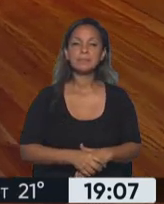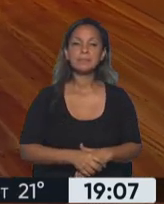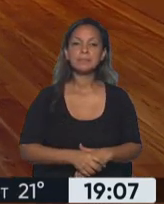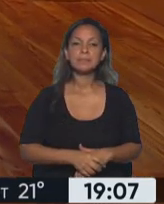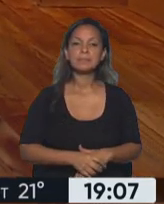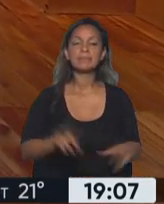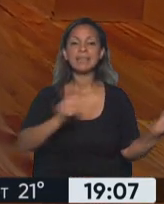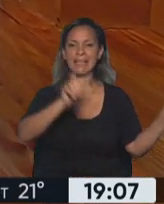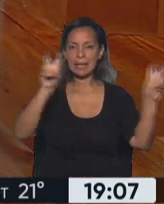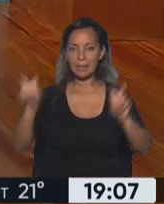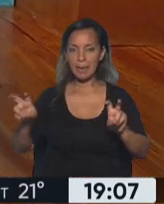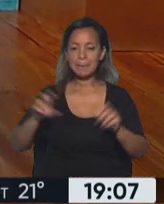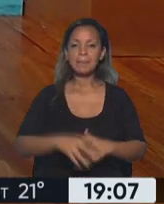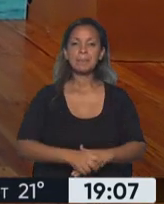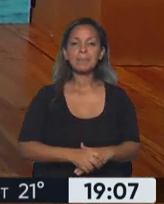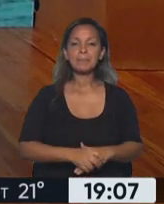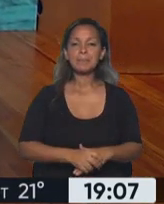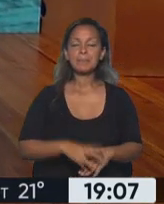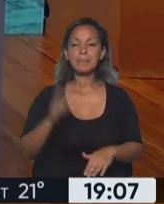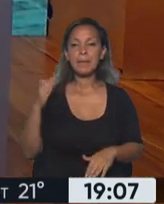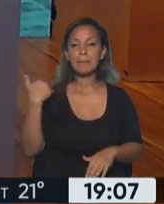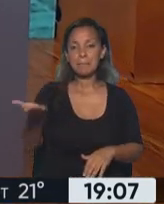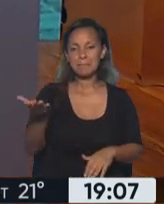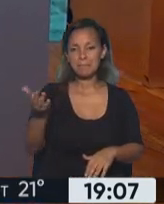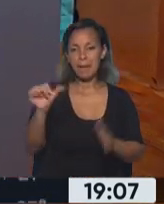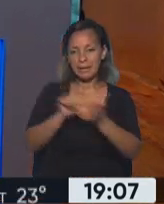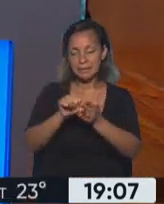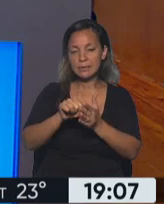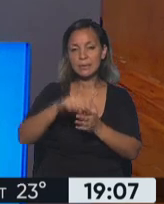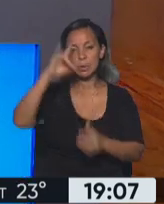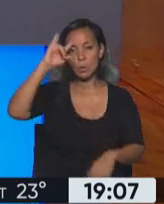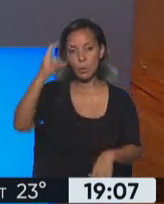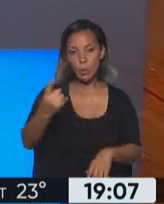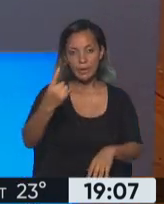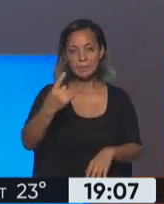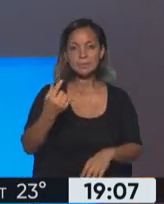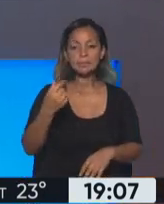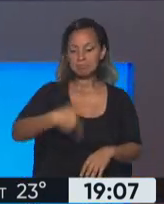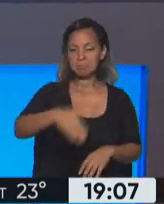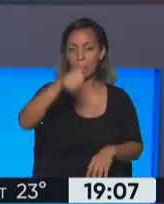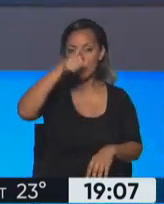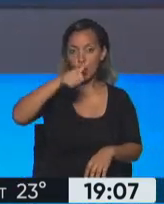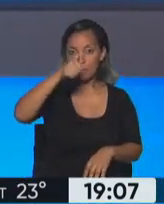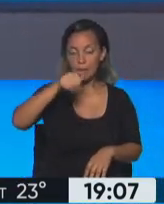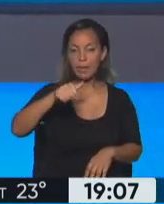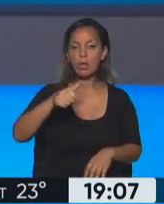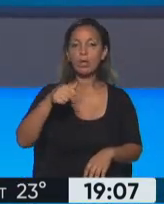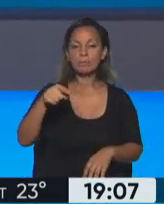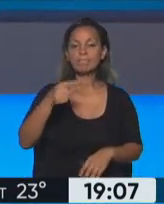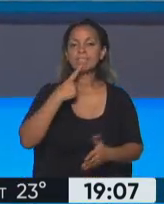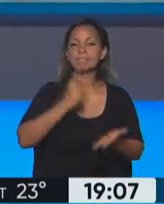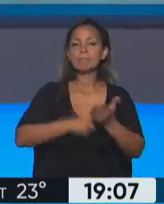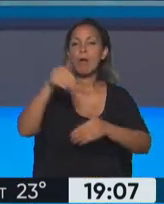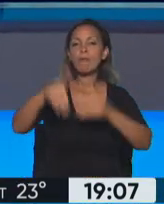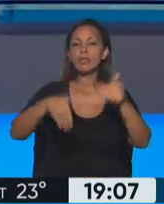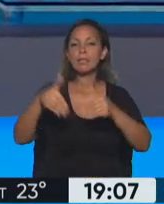Momento de cambiar de tema y tenemos que pasar a nuestro vecino país, Uruguay, porque entra la recta final. Este próximo domingo se definirá en un referéndum